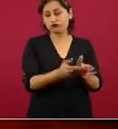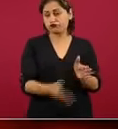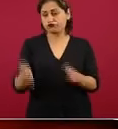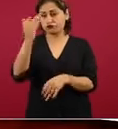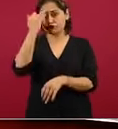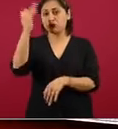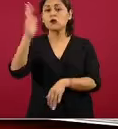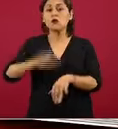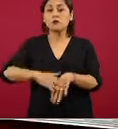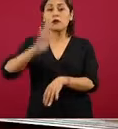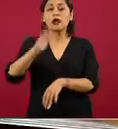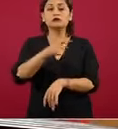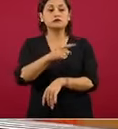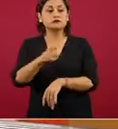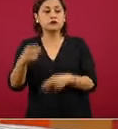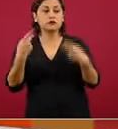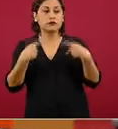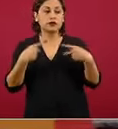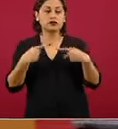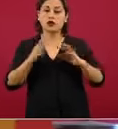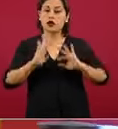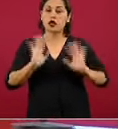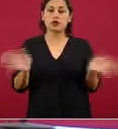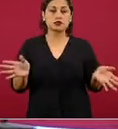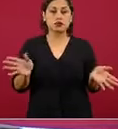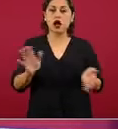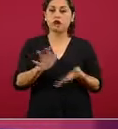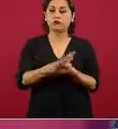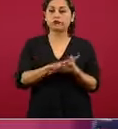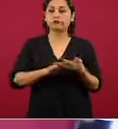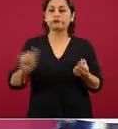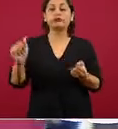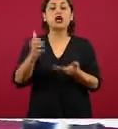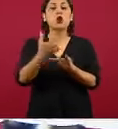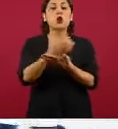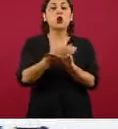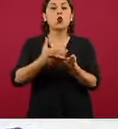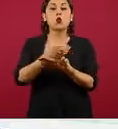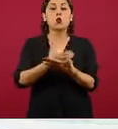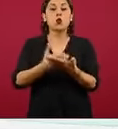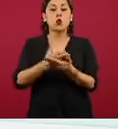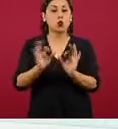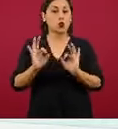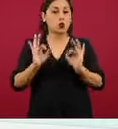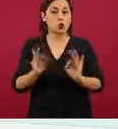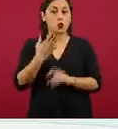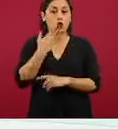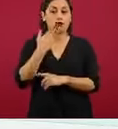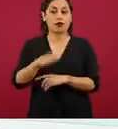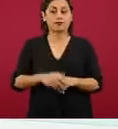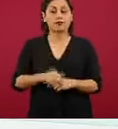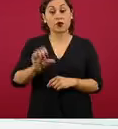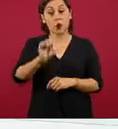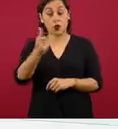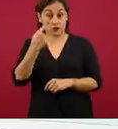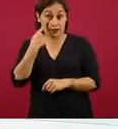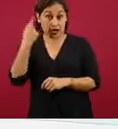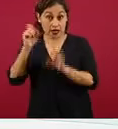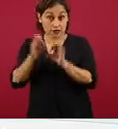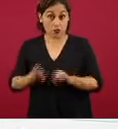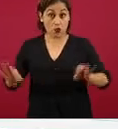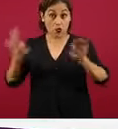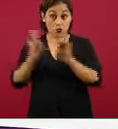estima que son personas recuperadas. Y también importante este número que son